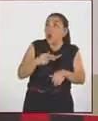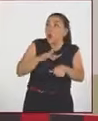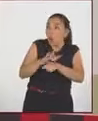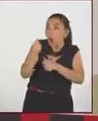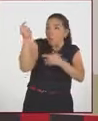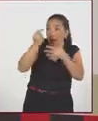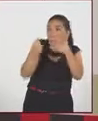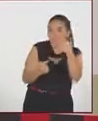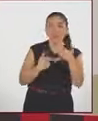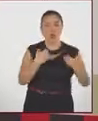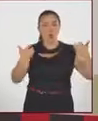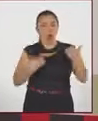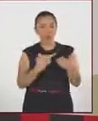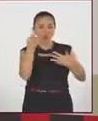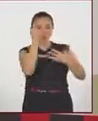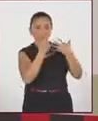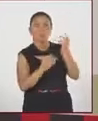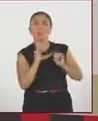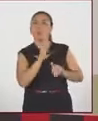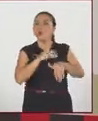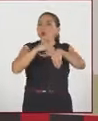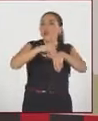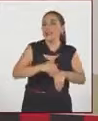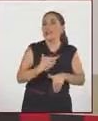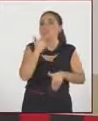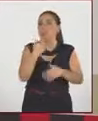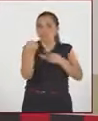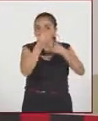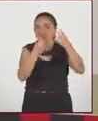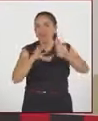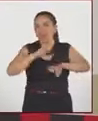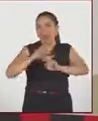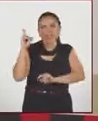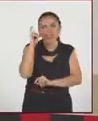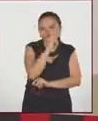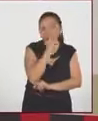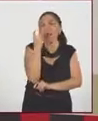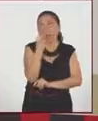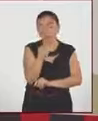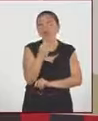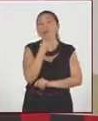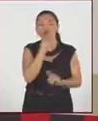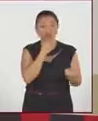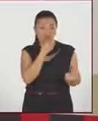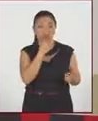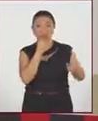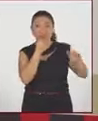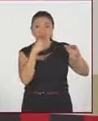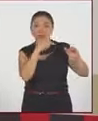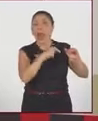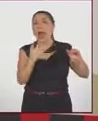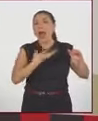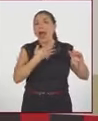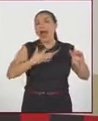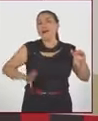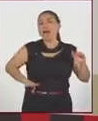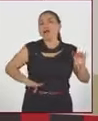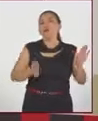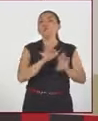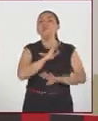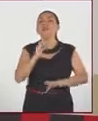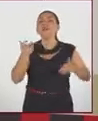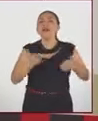más complejos. Y entonces esta etapa de la infancia es donde se caracteriza por el